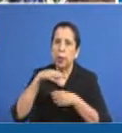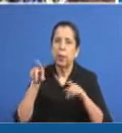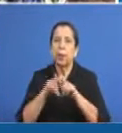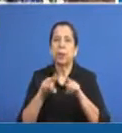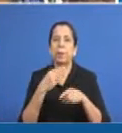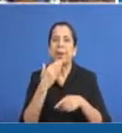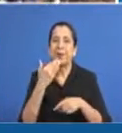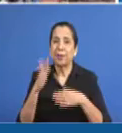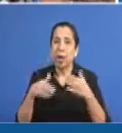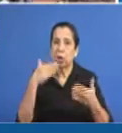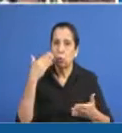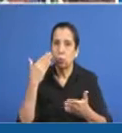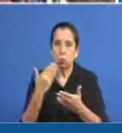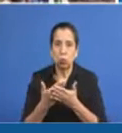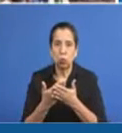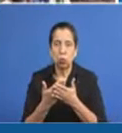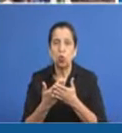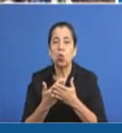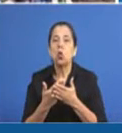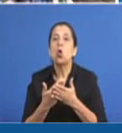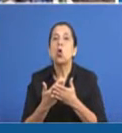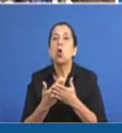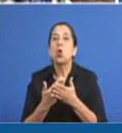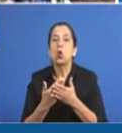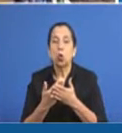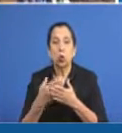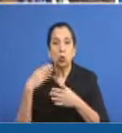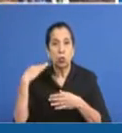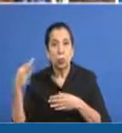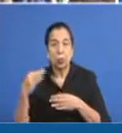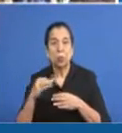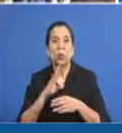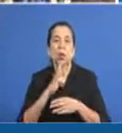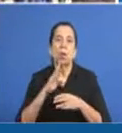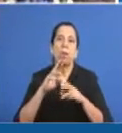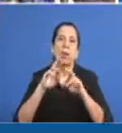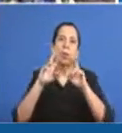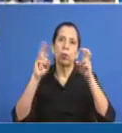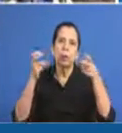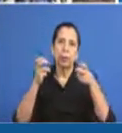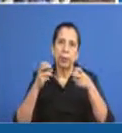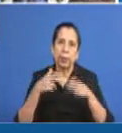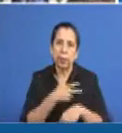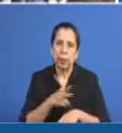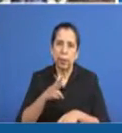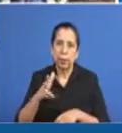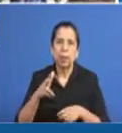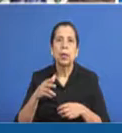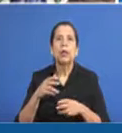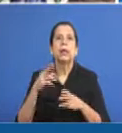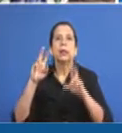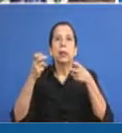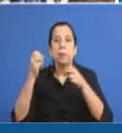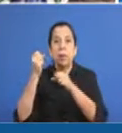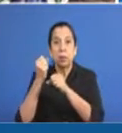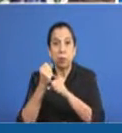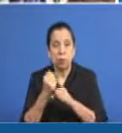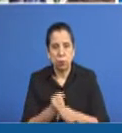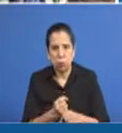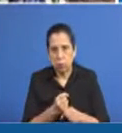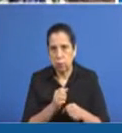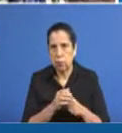agradecer a todos los invitados en el día de hoy, donde hemos hablado del tema transporte, del tema de fundación, de otros temas